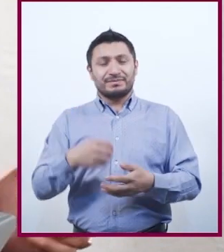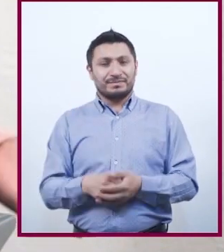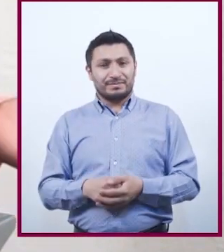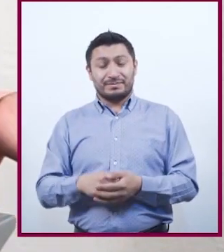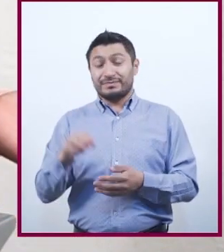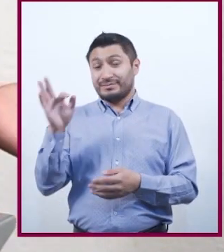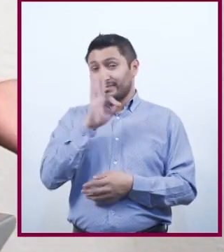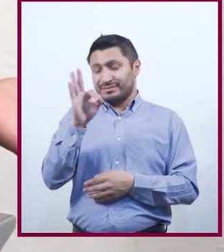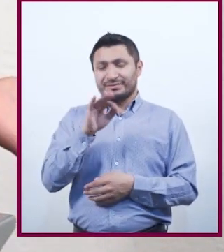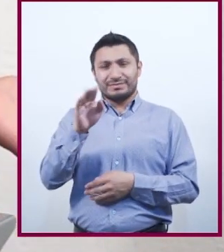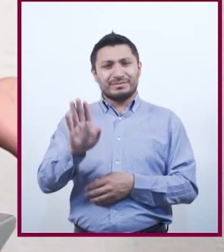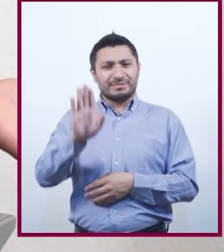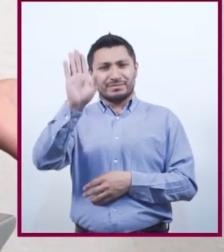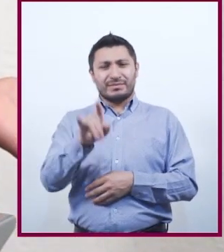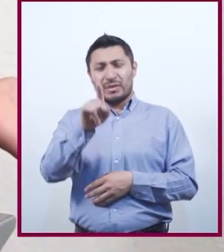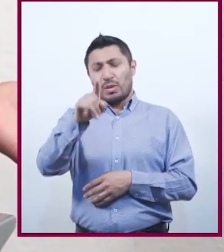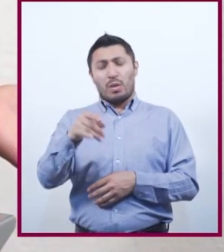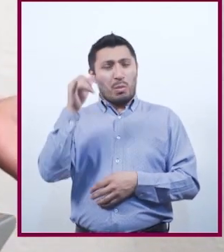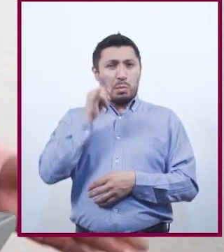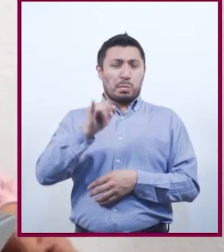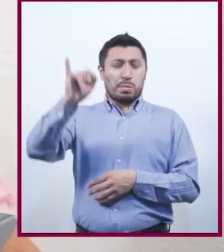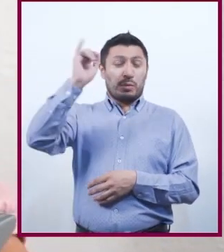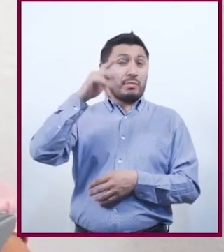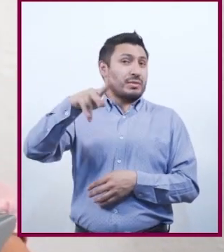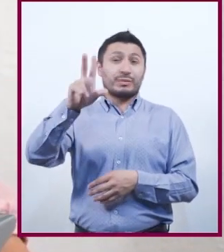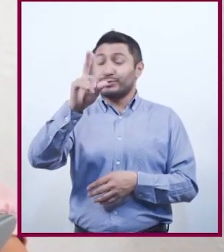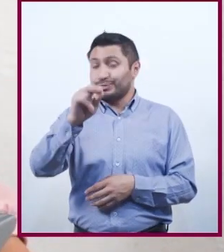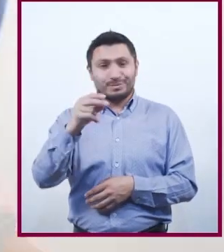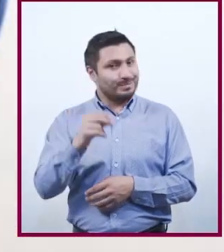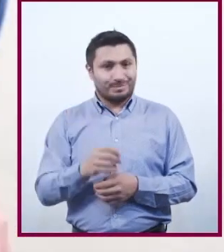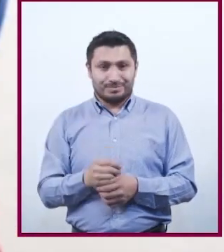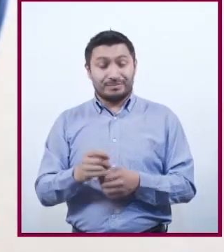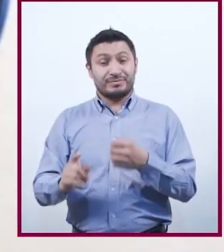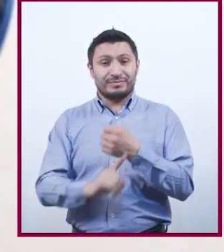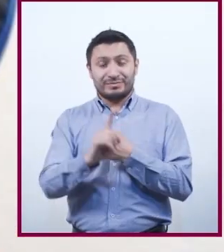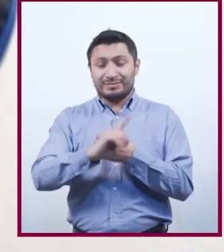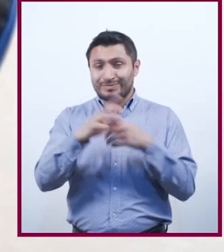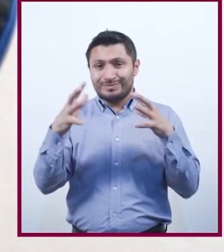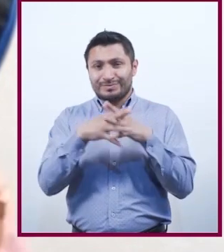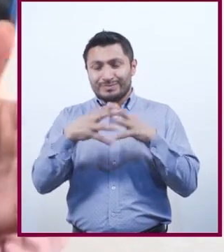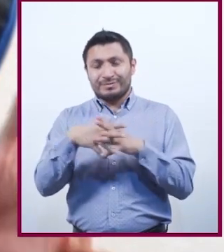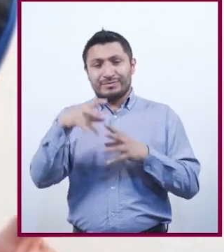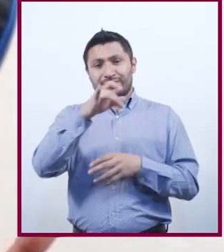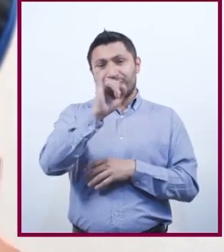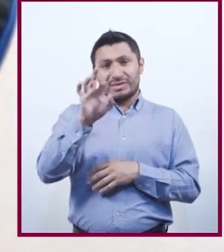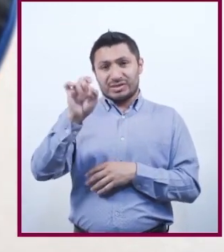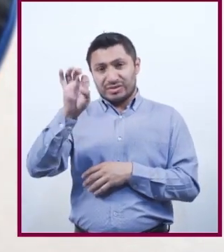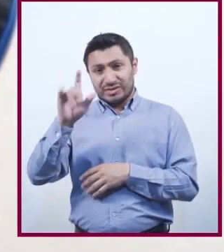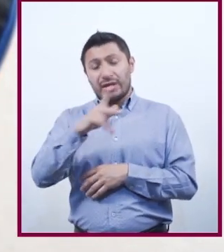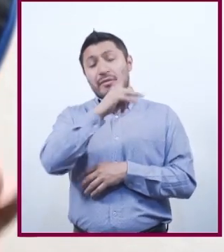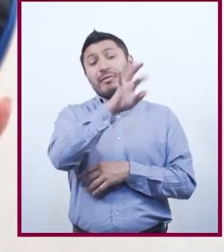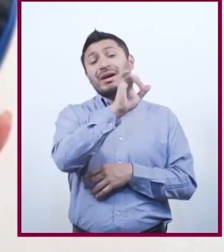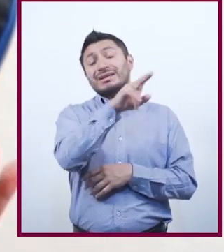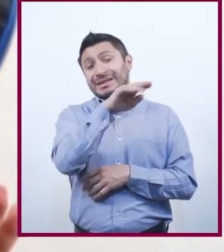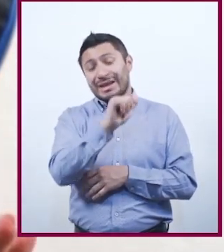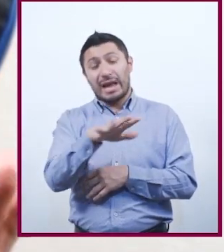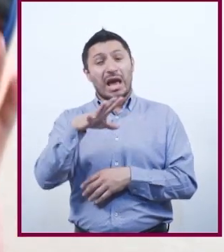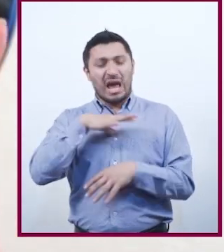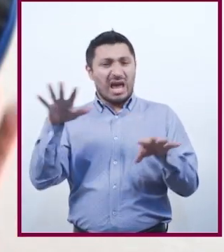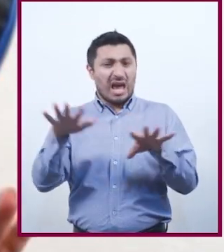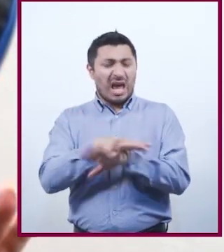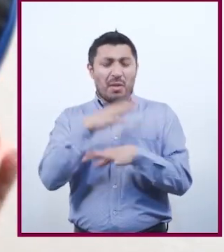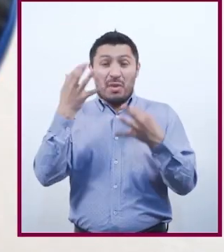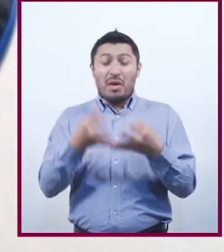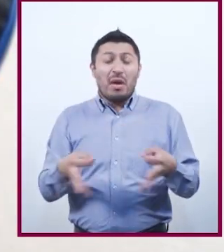conflicto, que tal vez podría parecerte muy lejano, pero no es así. El conflicto bélico entre Israel y Palestina nos muestra los